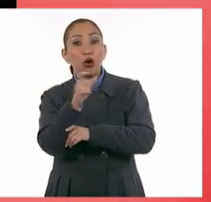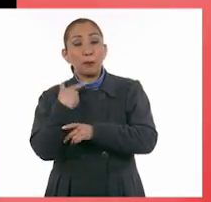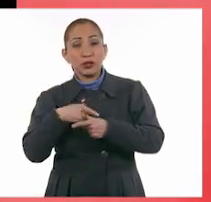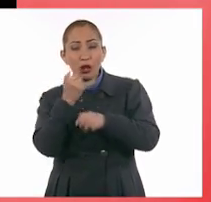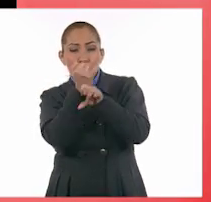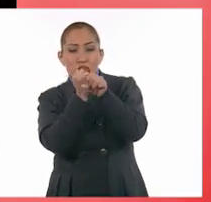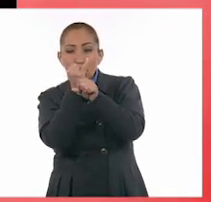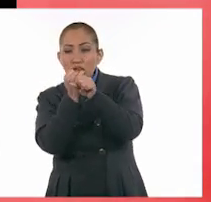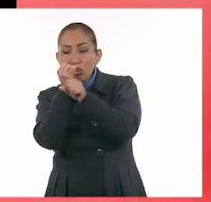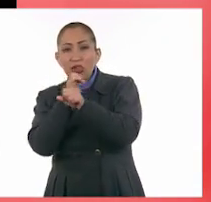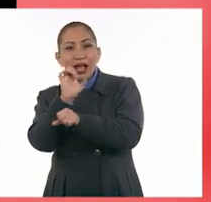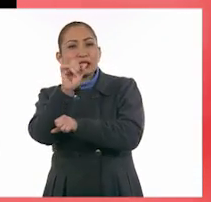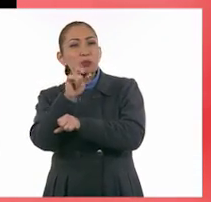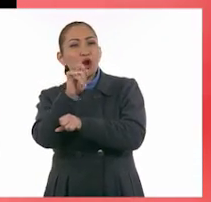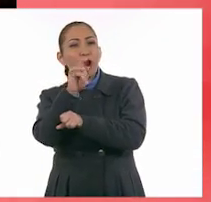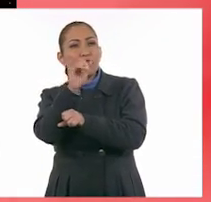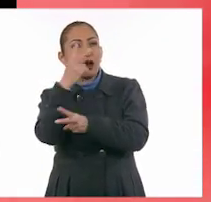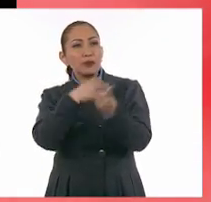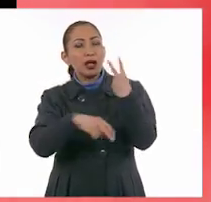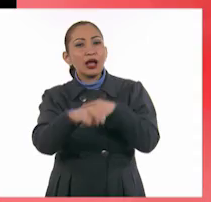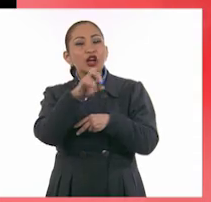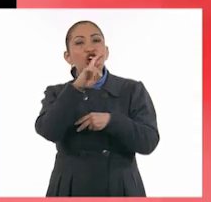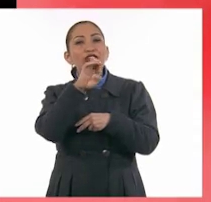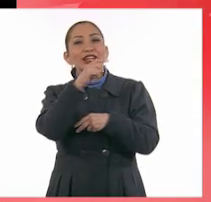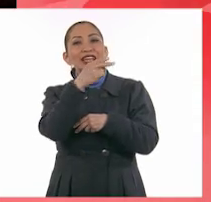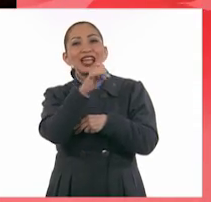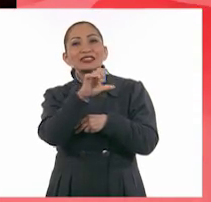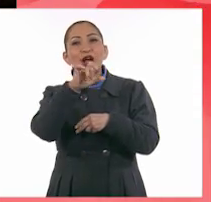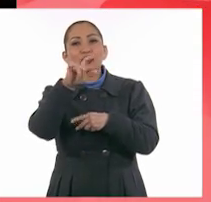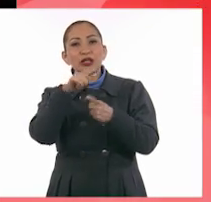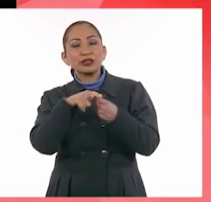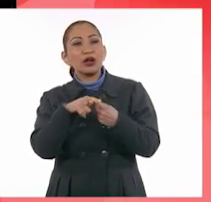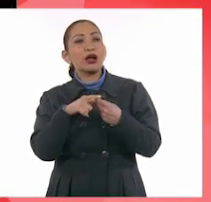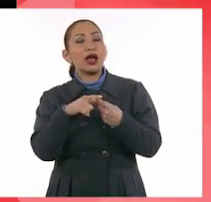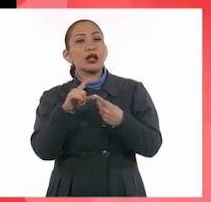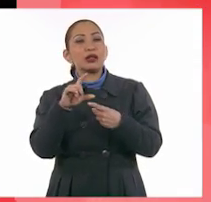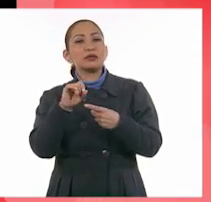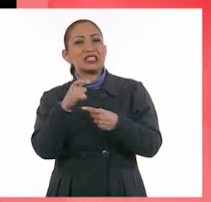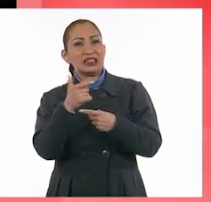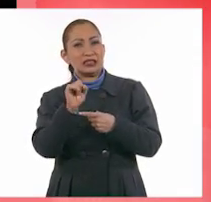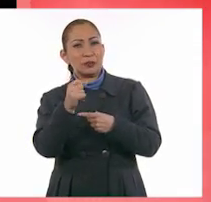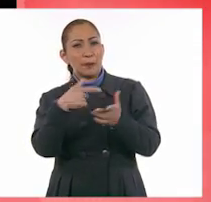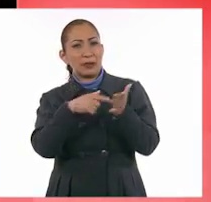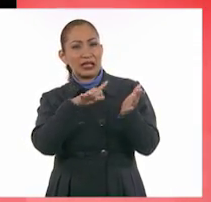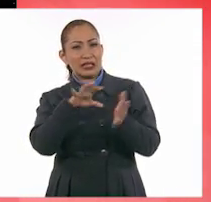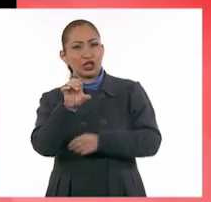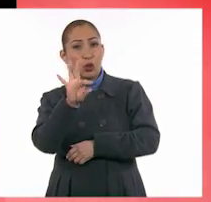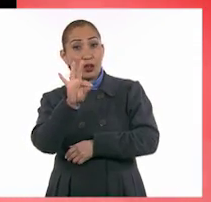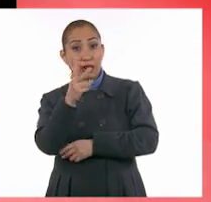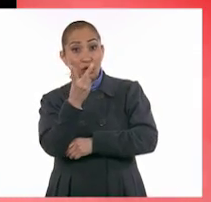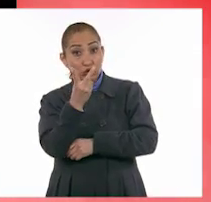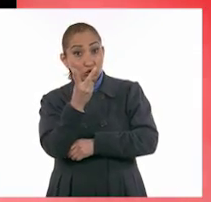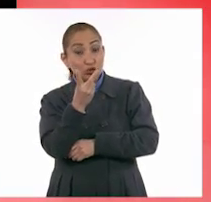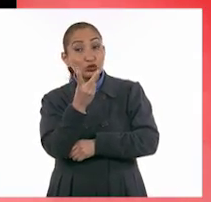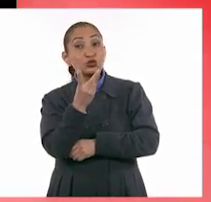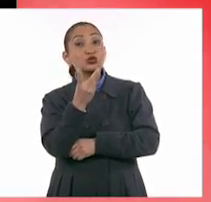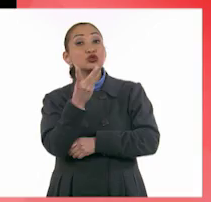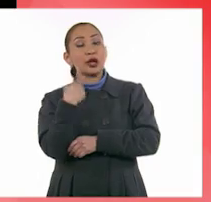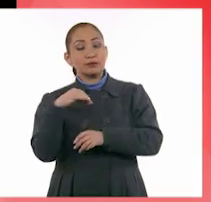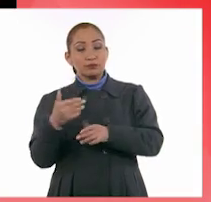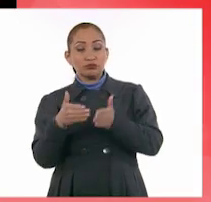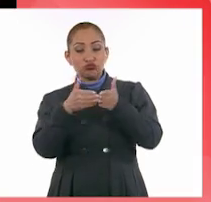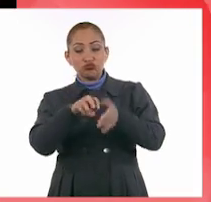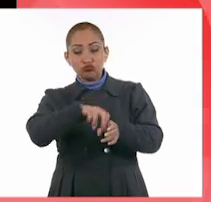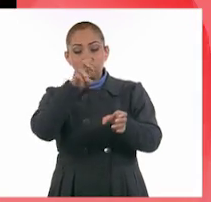exploradores. Llega aquí Rodríguez Cabrillo el 17 de septiembre de 1542 y desembarca